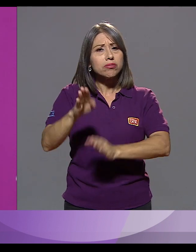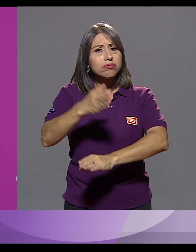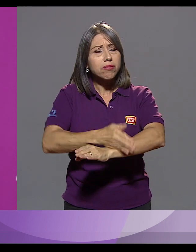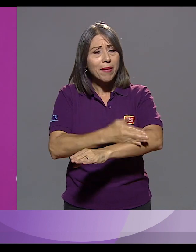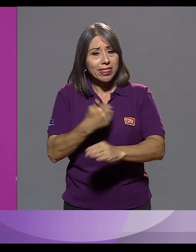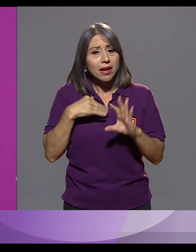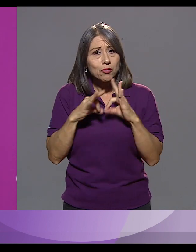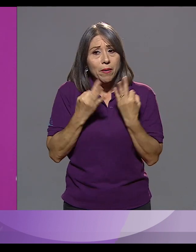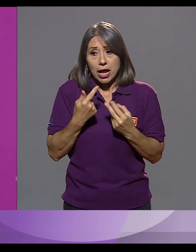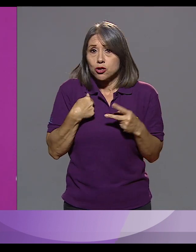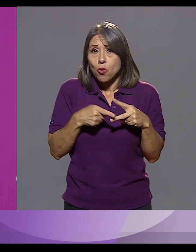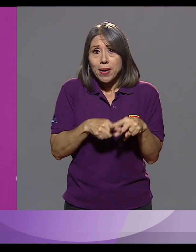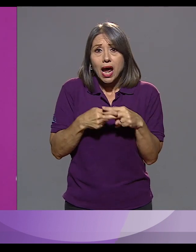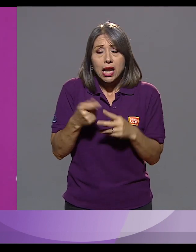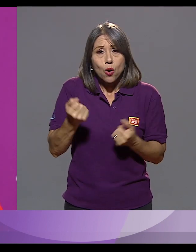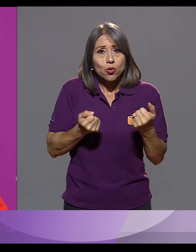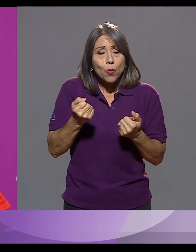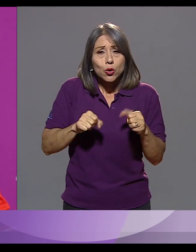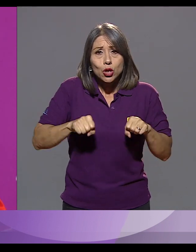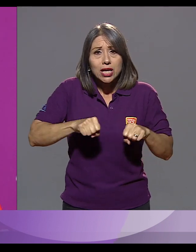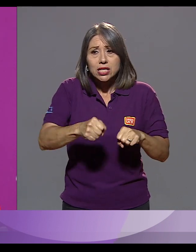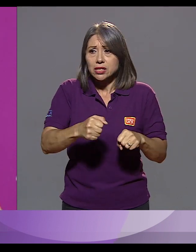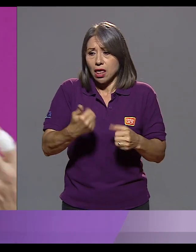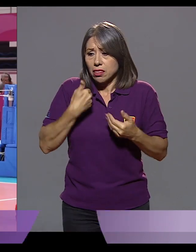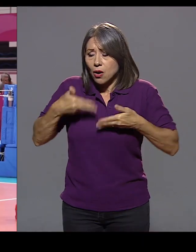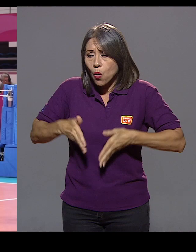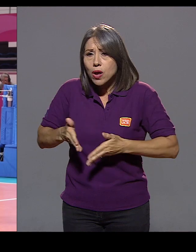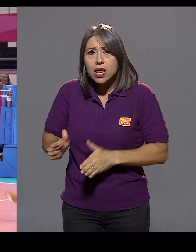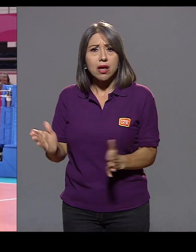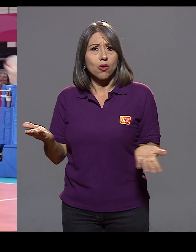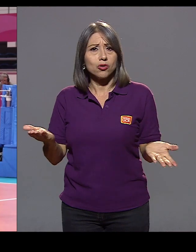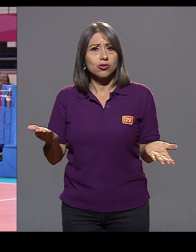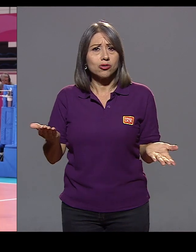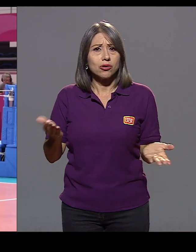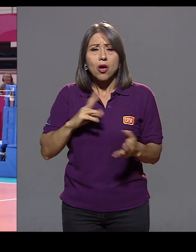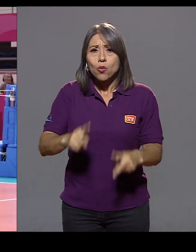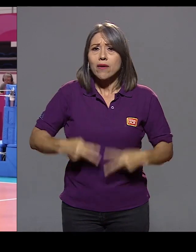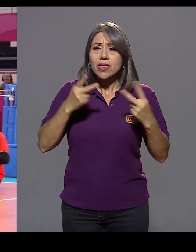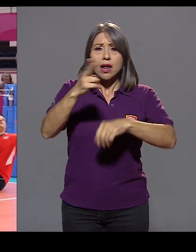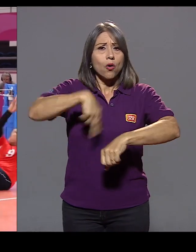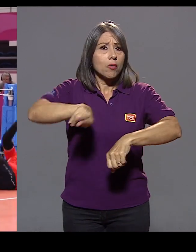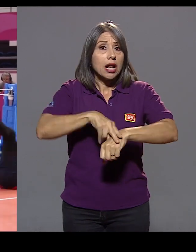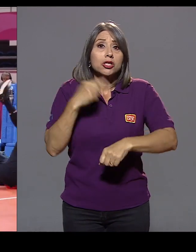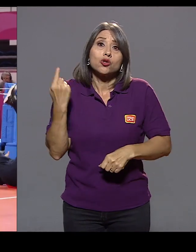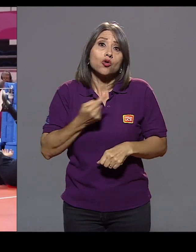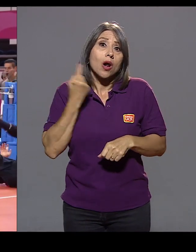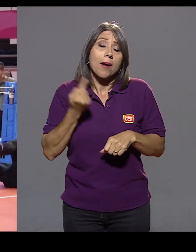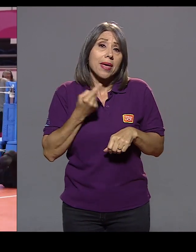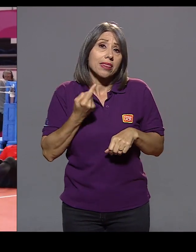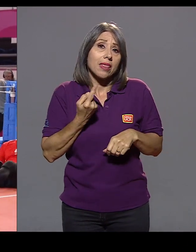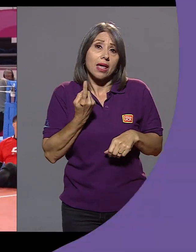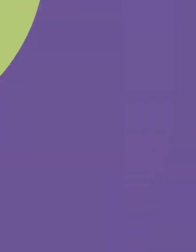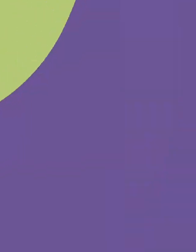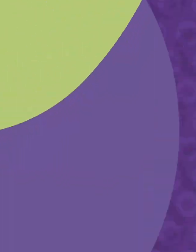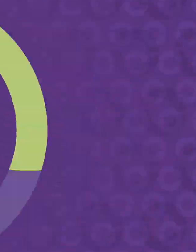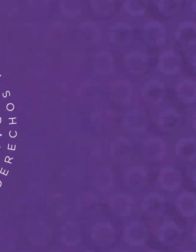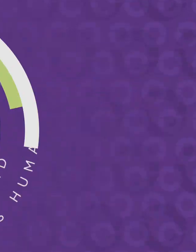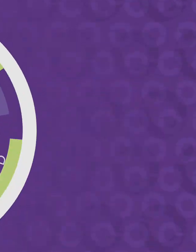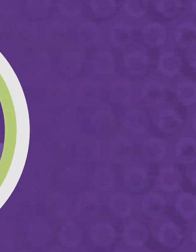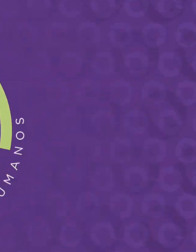adelante, tenemos familia, yo soy mecánico automotriz, yo tengo mis hijos, toda una vida normal, solo que me falta un pie.